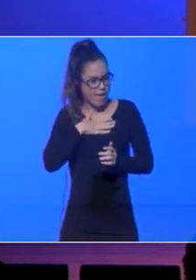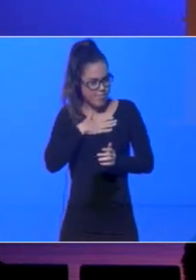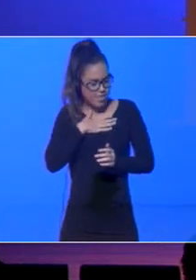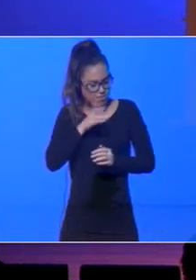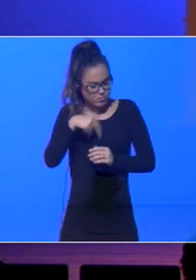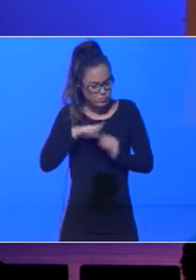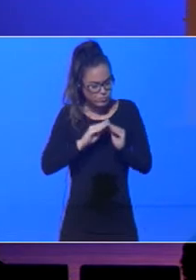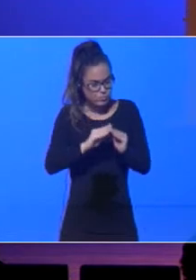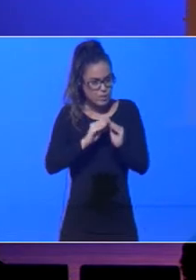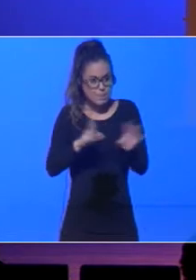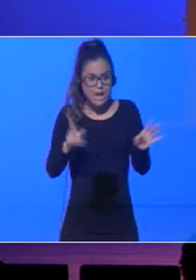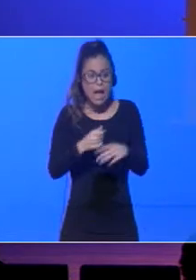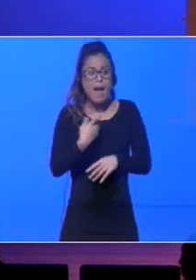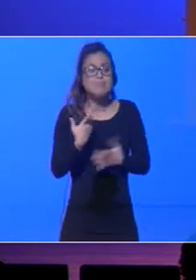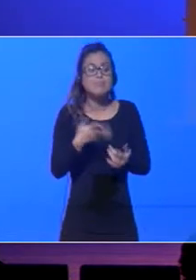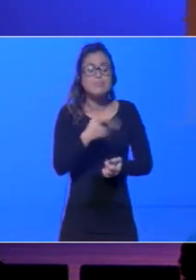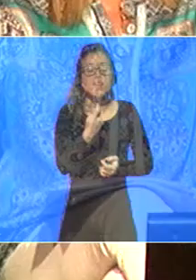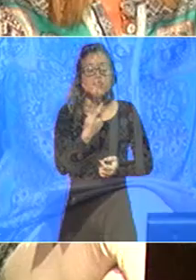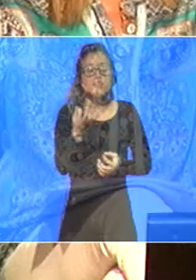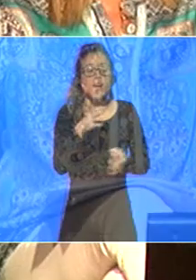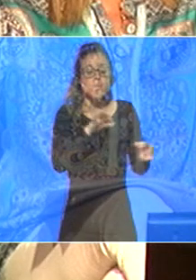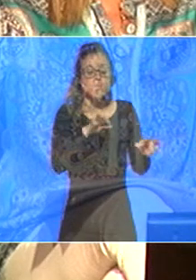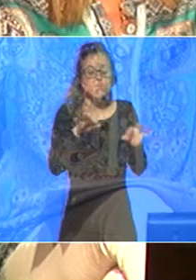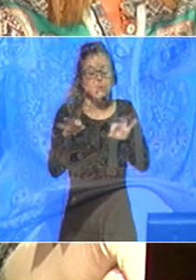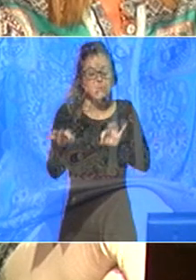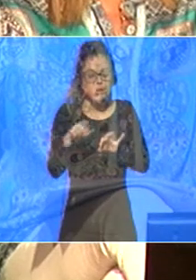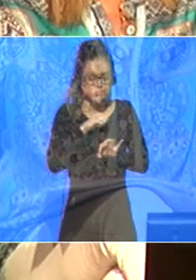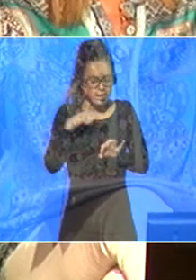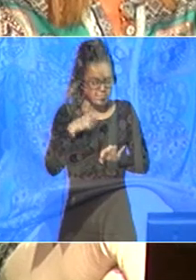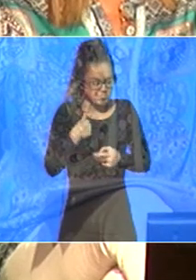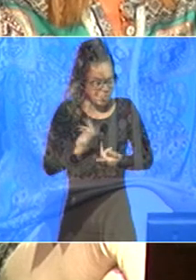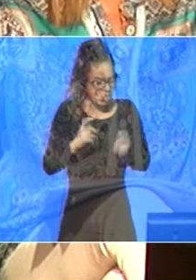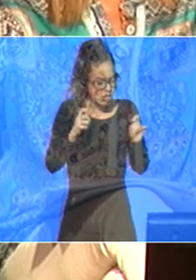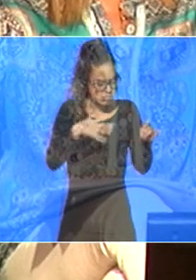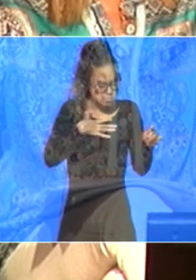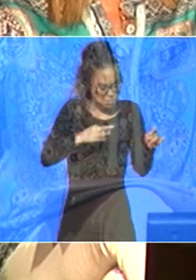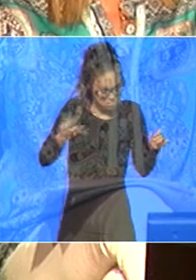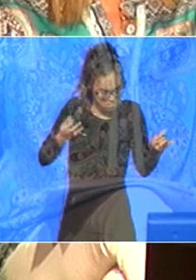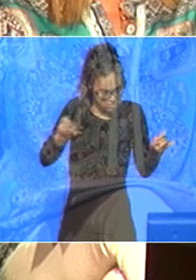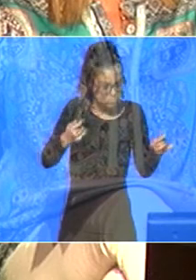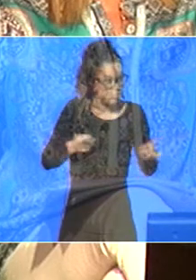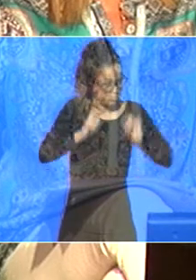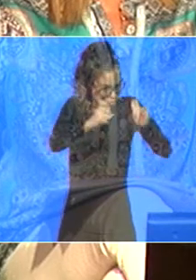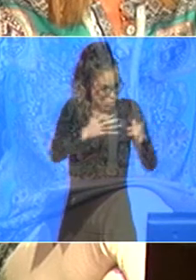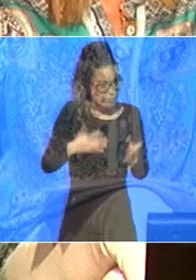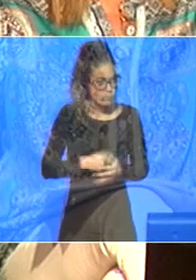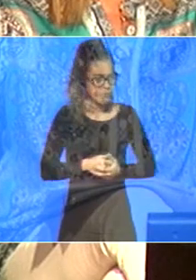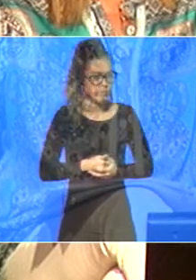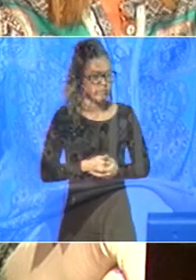hori bakoitza prestego behar da, zer remoten dut nik, eta zer remon aldot, ba hori. Osea,